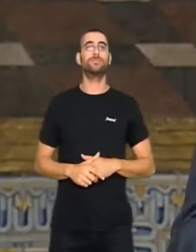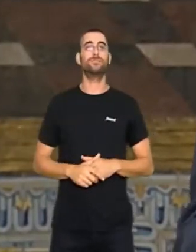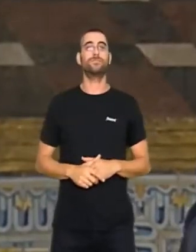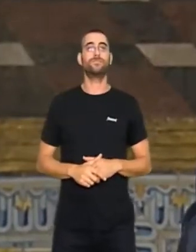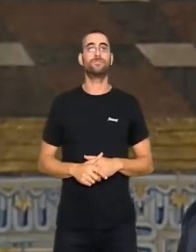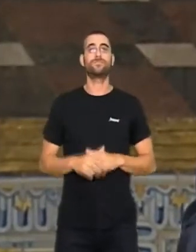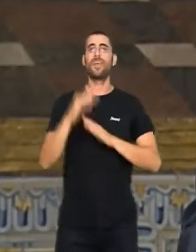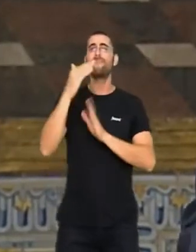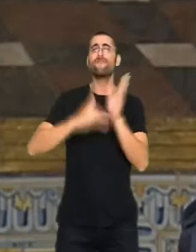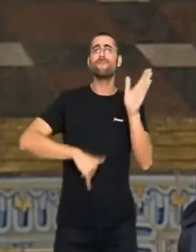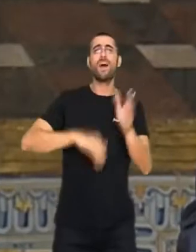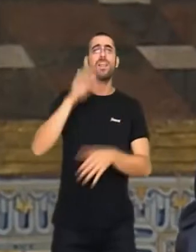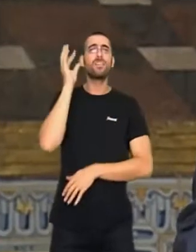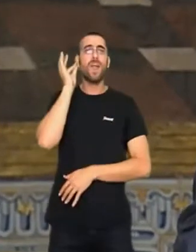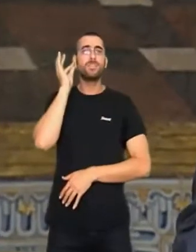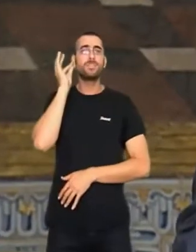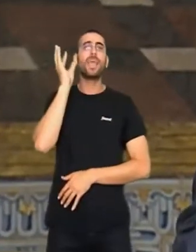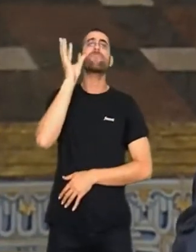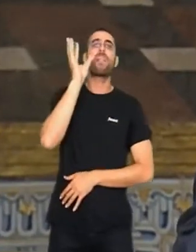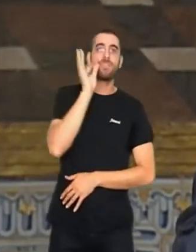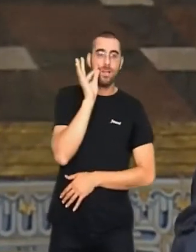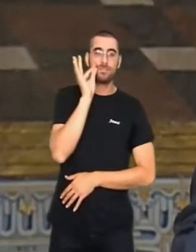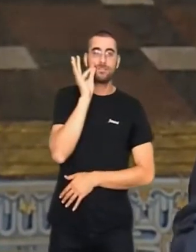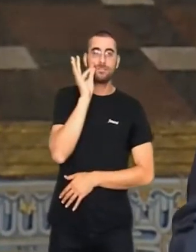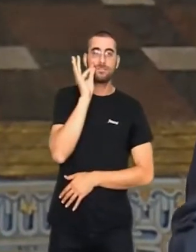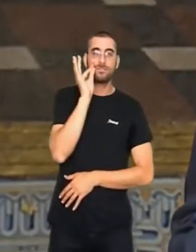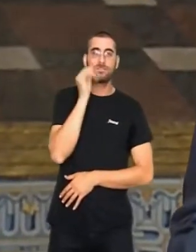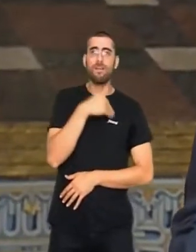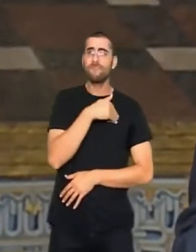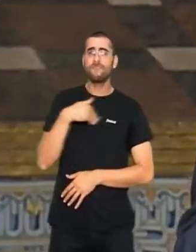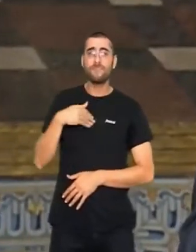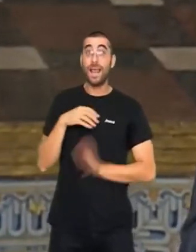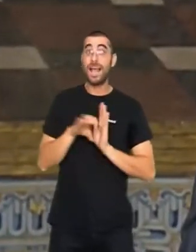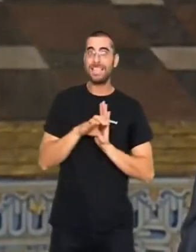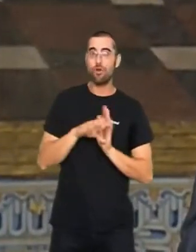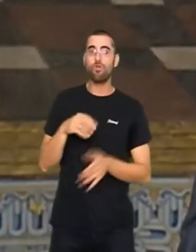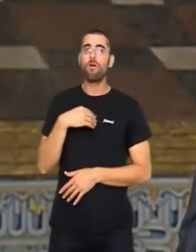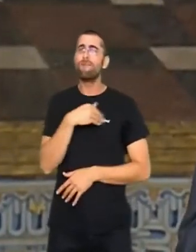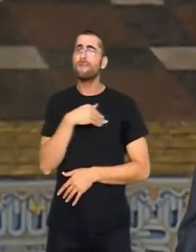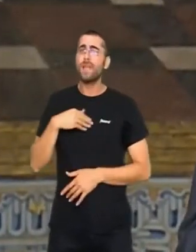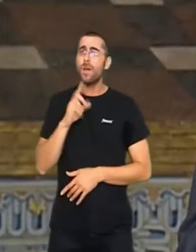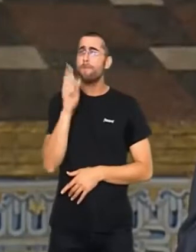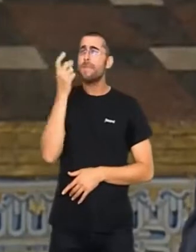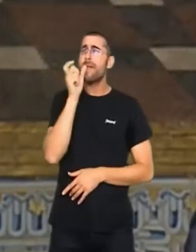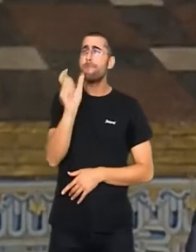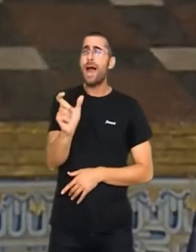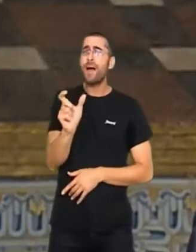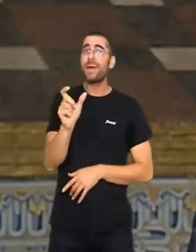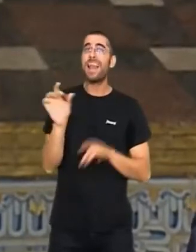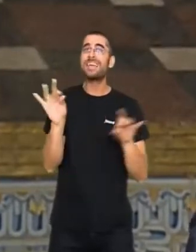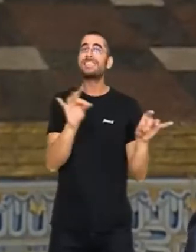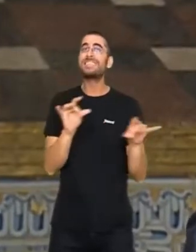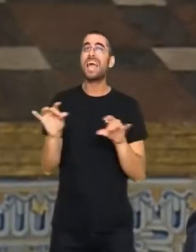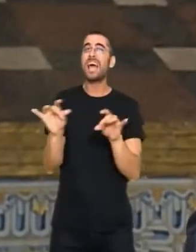valencianes y valencians, quiero dirigir mis primeras palabras a las tierras